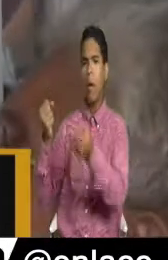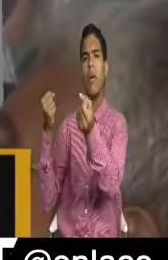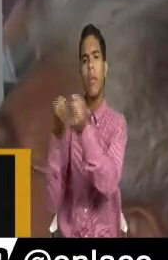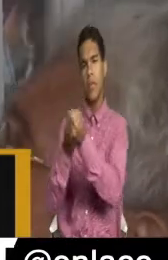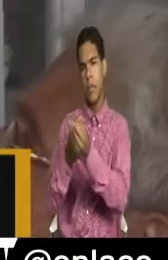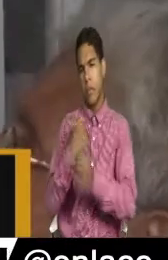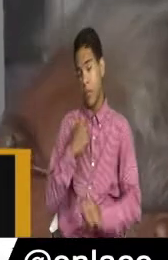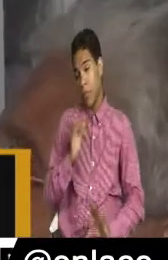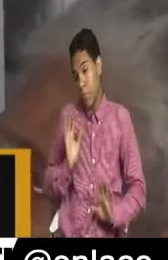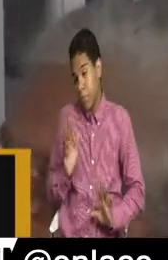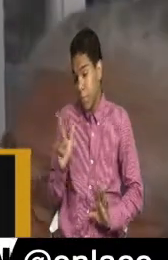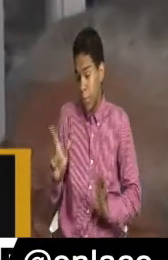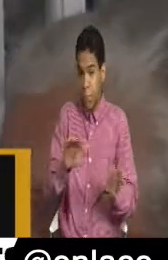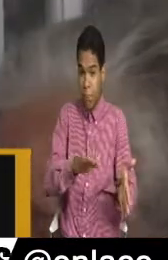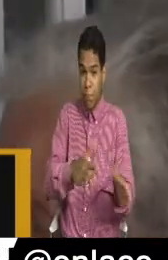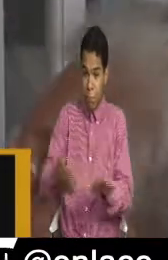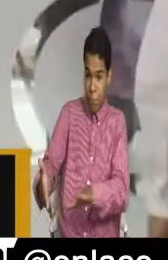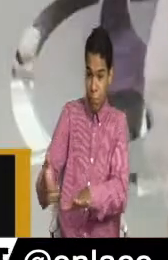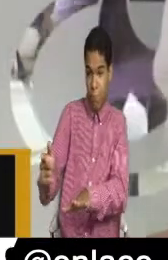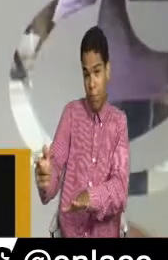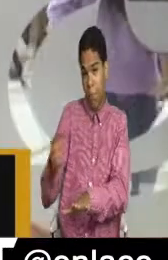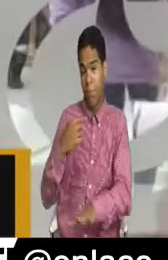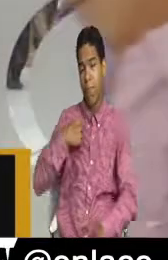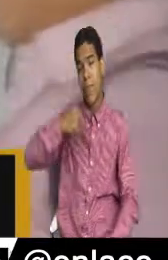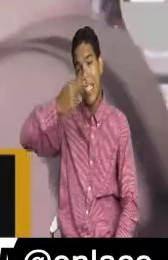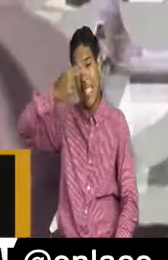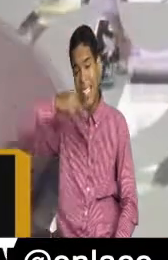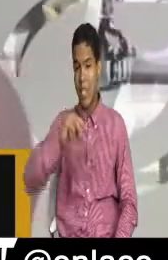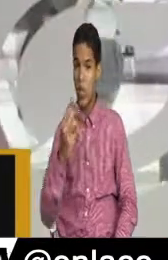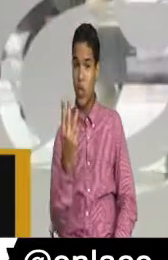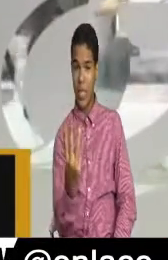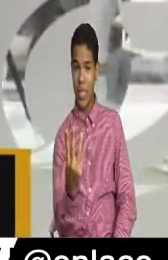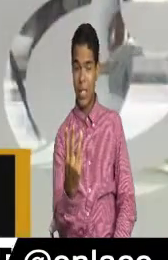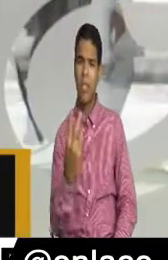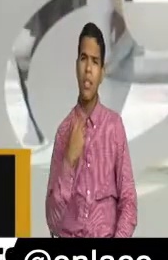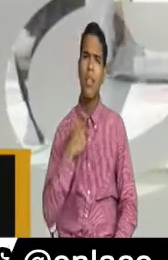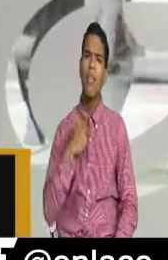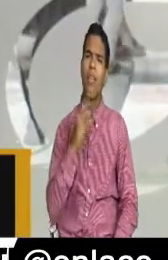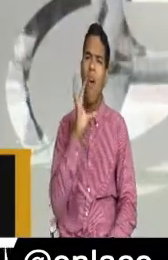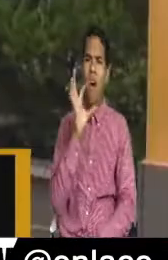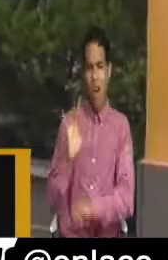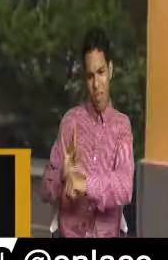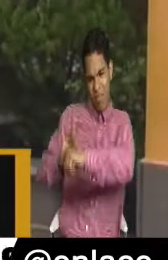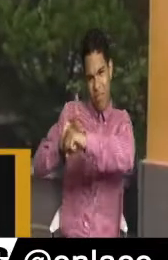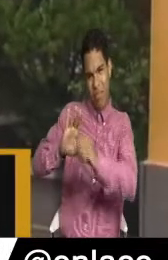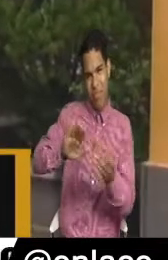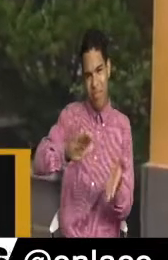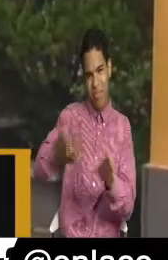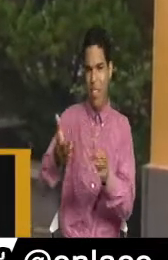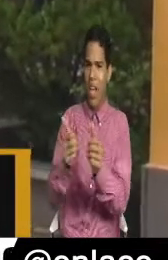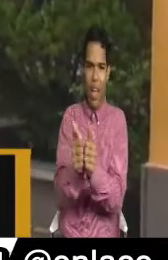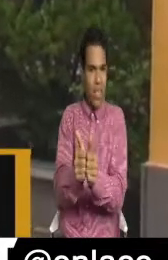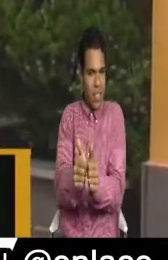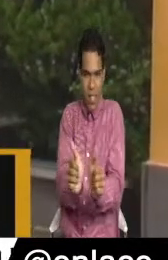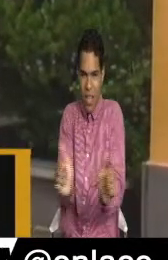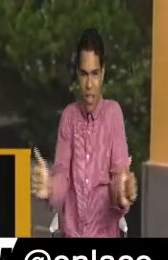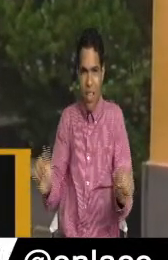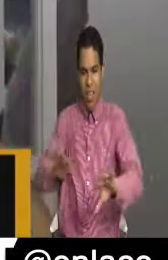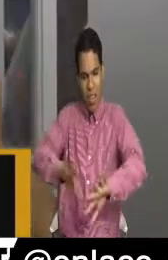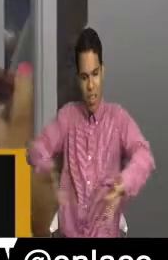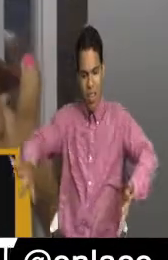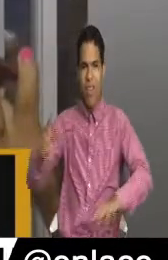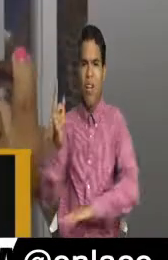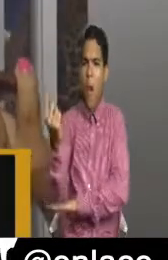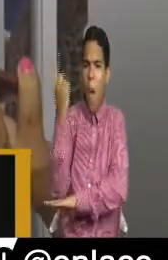descanse, quedan sus hijos Alfonso, Luis Carlos y María Victoria. Al momento de su muerte, el médico Erhaz Merlano estaba separado de toda actividad pública.